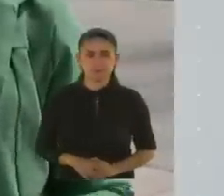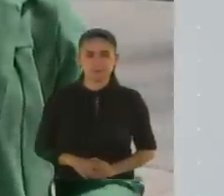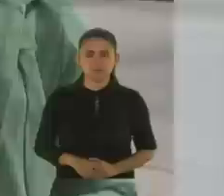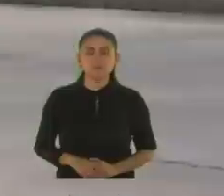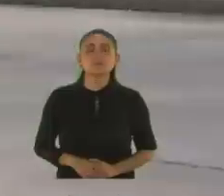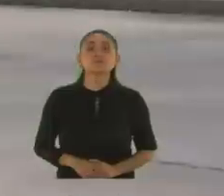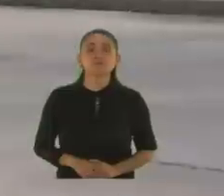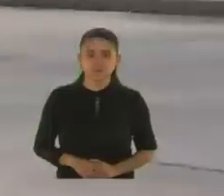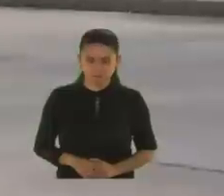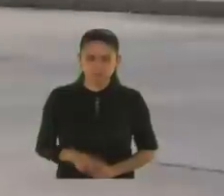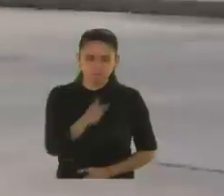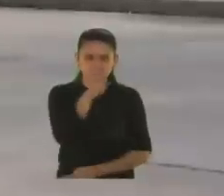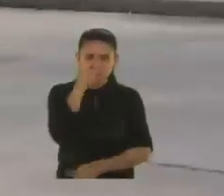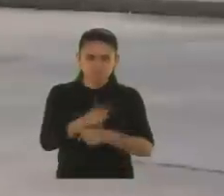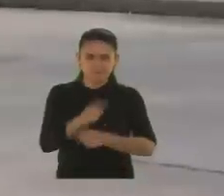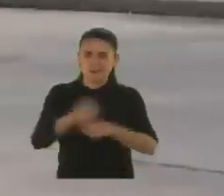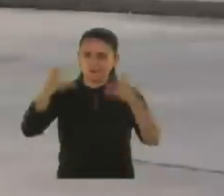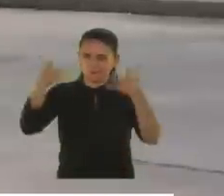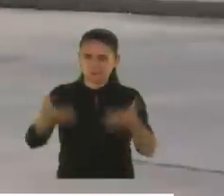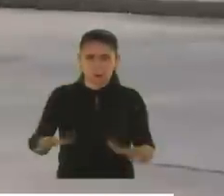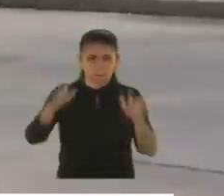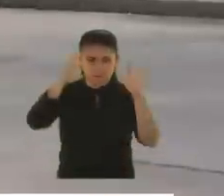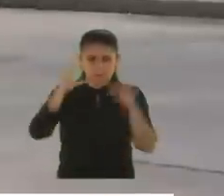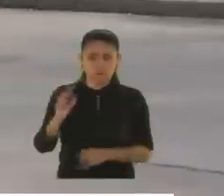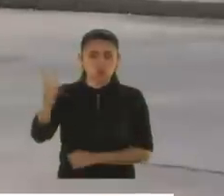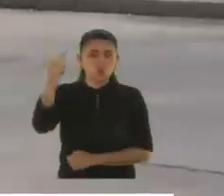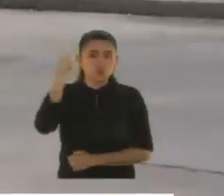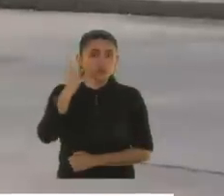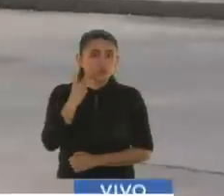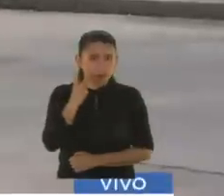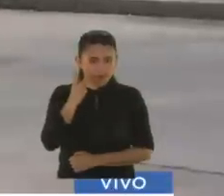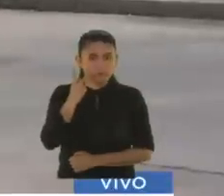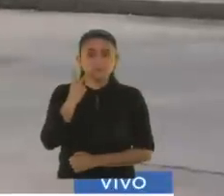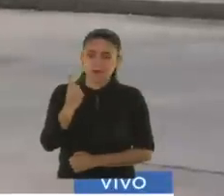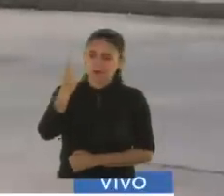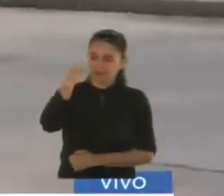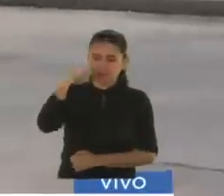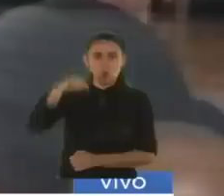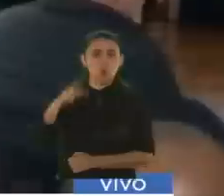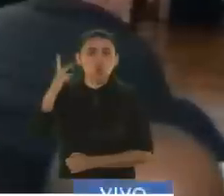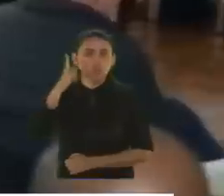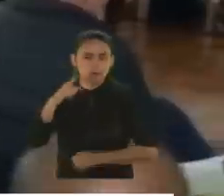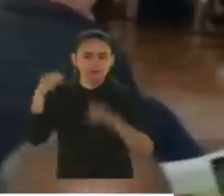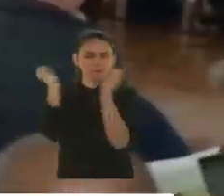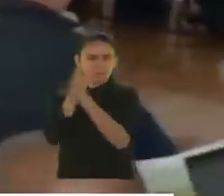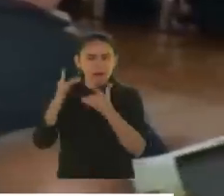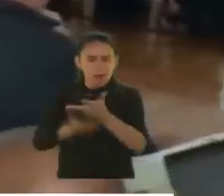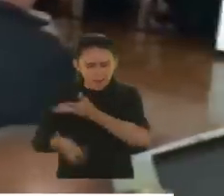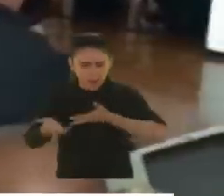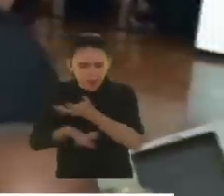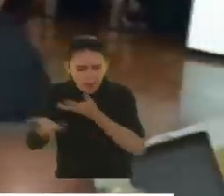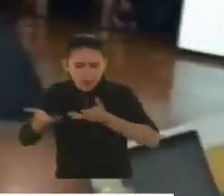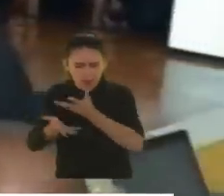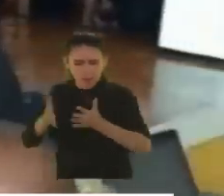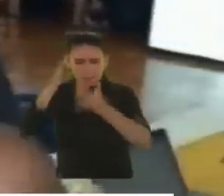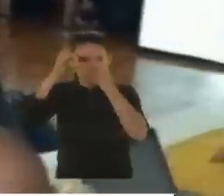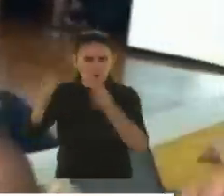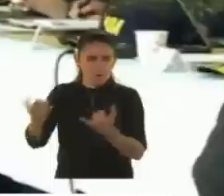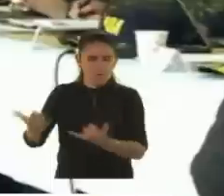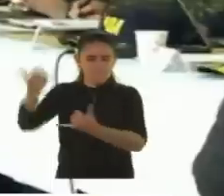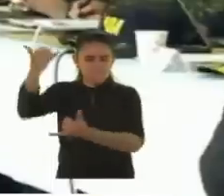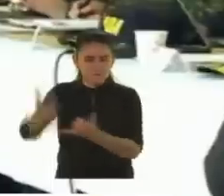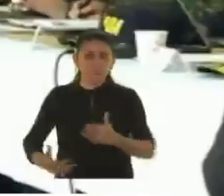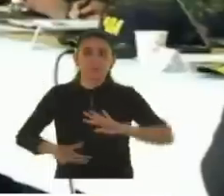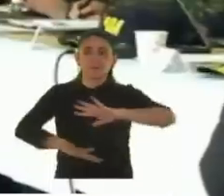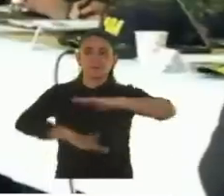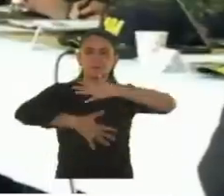Rosy, televidentes, así es, acaba de concluir esta importante reunión que se prolongó por 2 días, 2 jornadas, pero ha dicho en 10